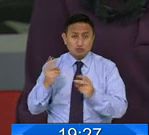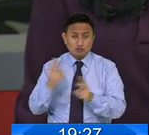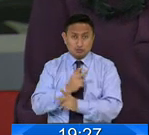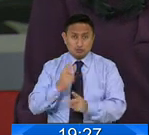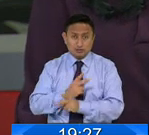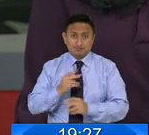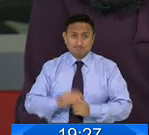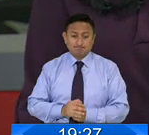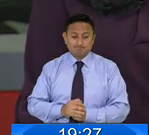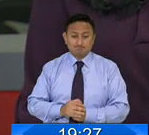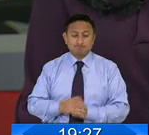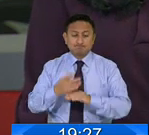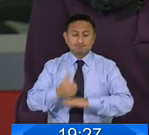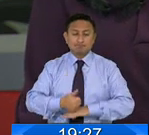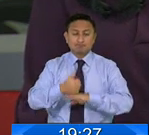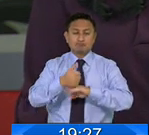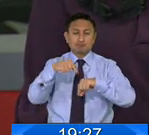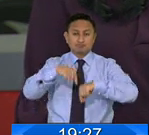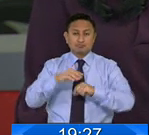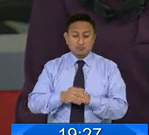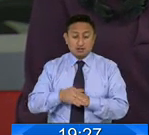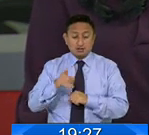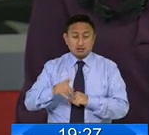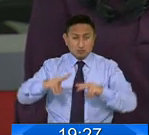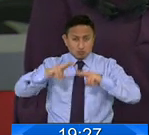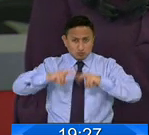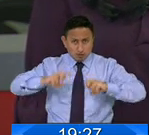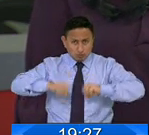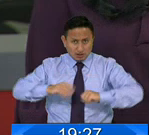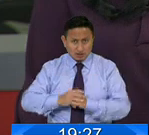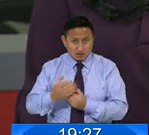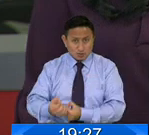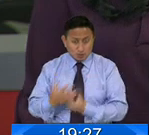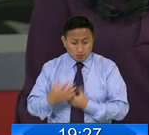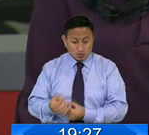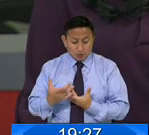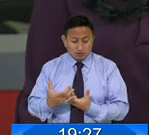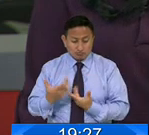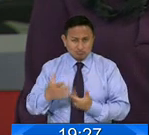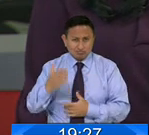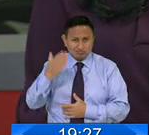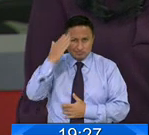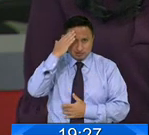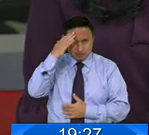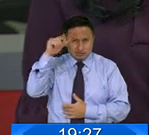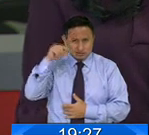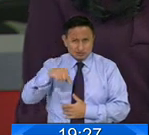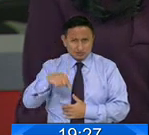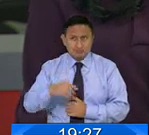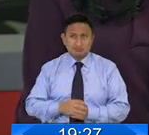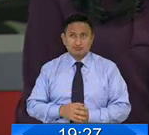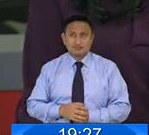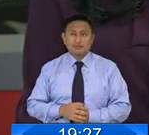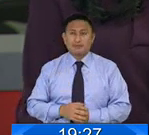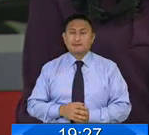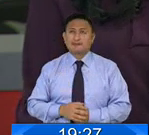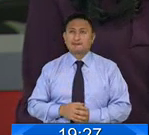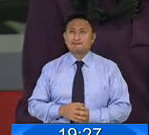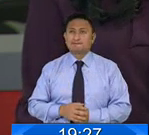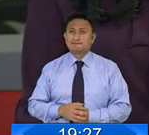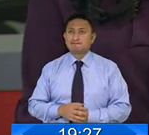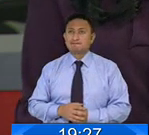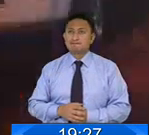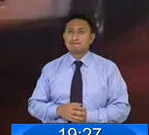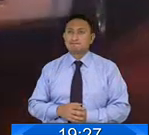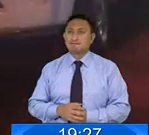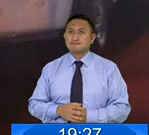organizada. Autoridades explotarán la información de los dispositivos móviles para las respectivas investigaciones.